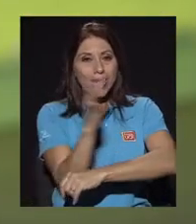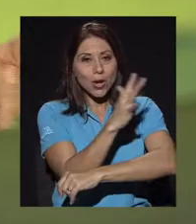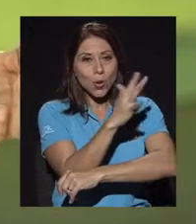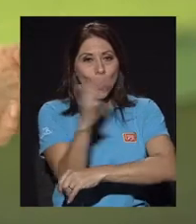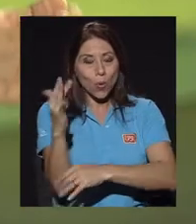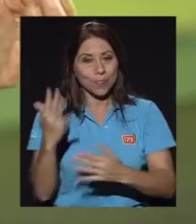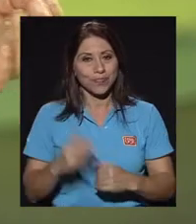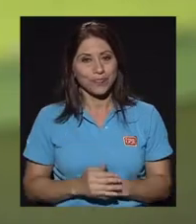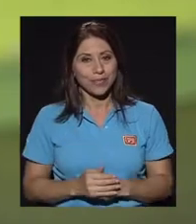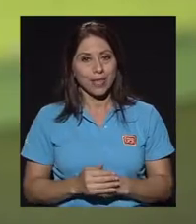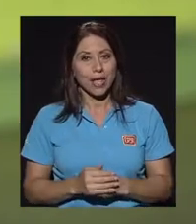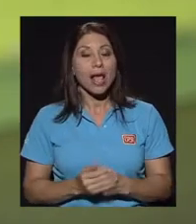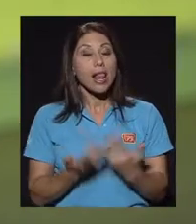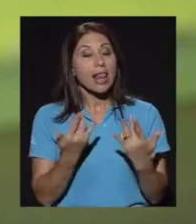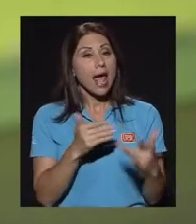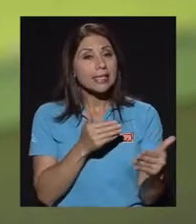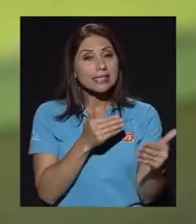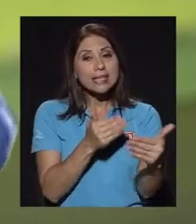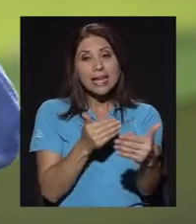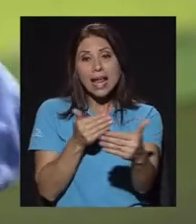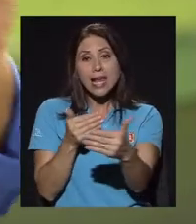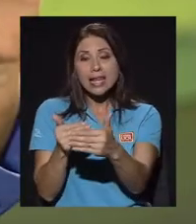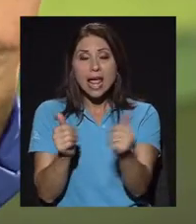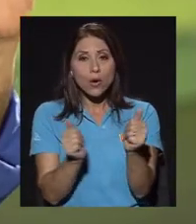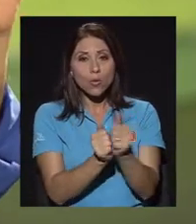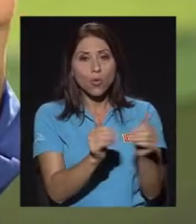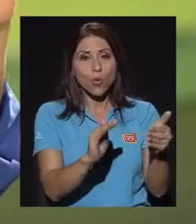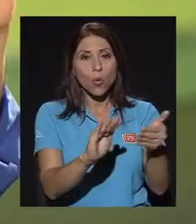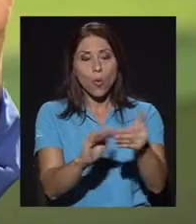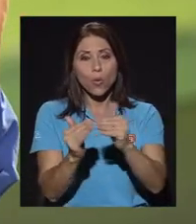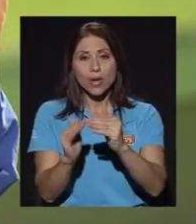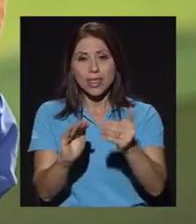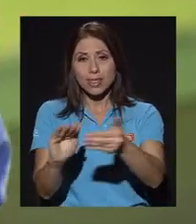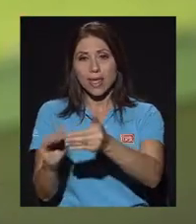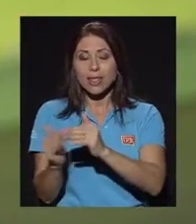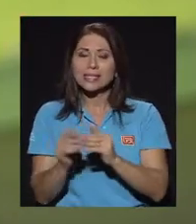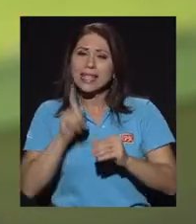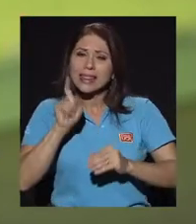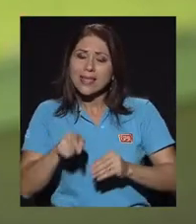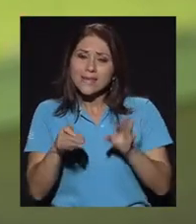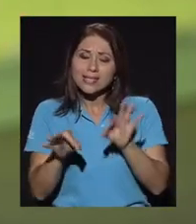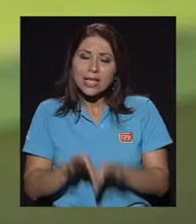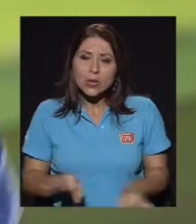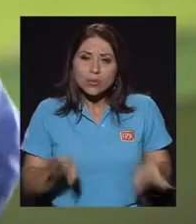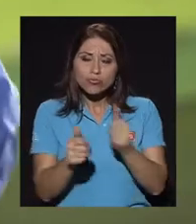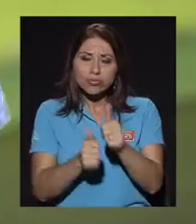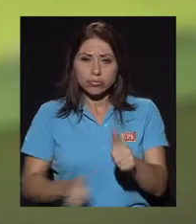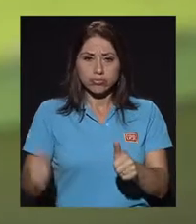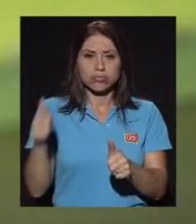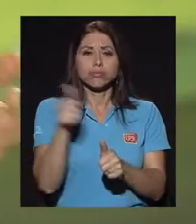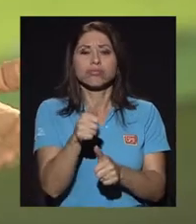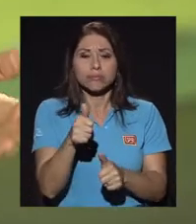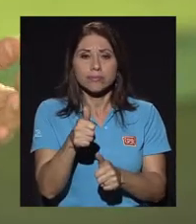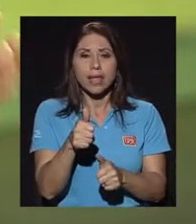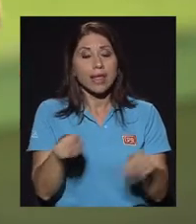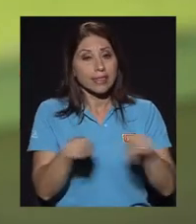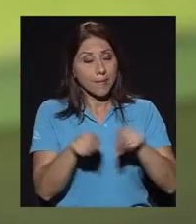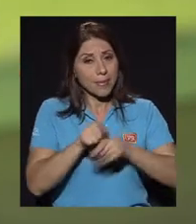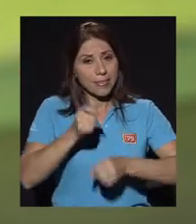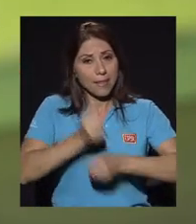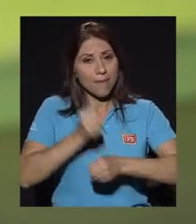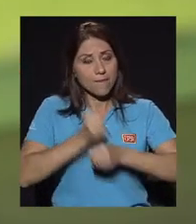La cercanía con las comunidades tiene que ser una gran prioridad. La eficiencia y